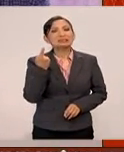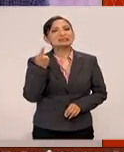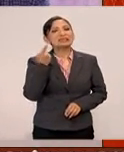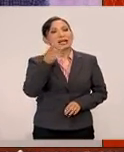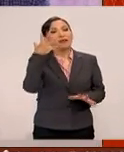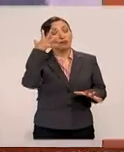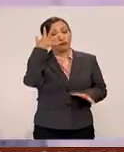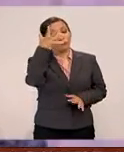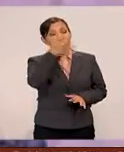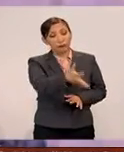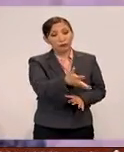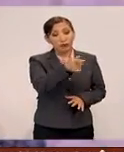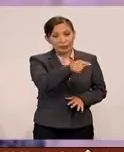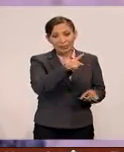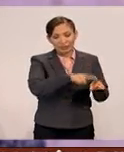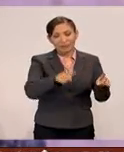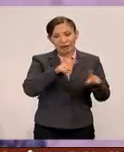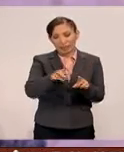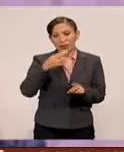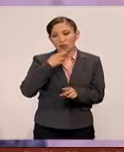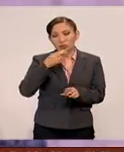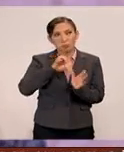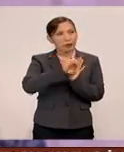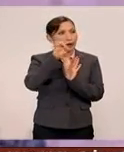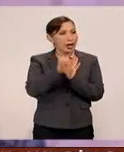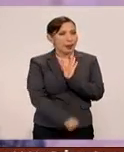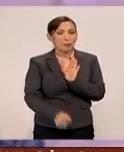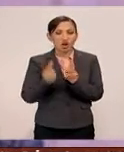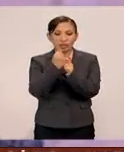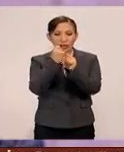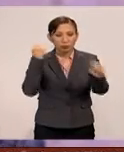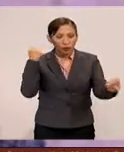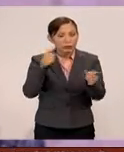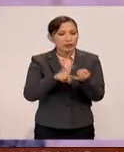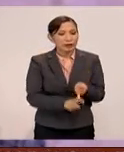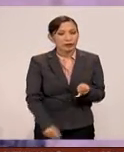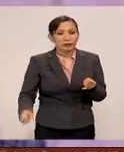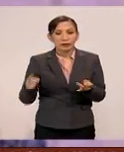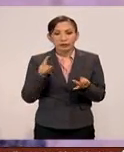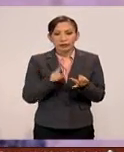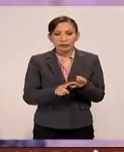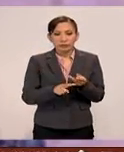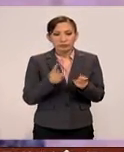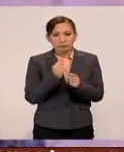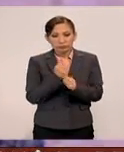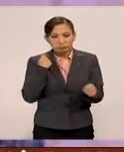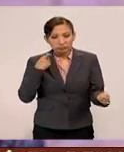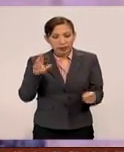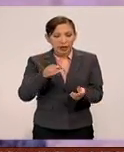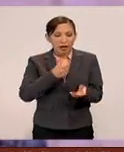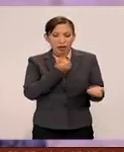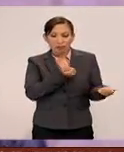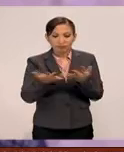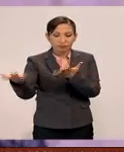Es el futuro de varias aplicaciones, como por ejemplo el transporte, el transporte de